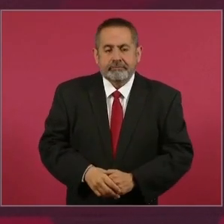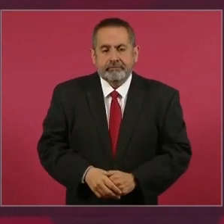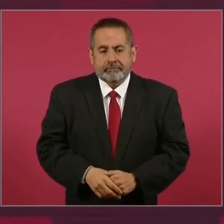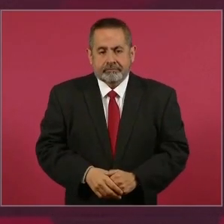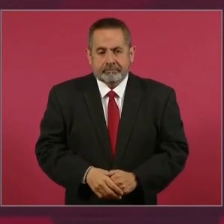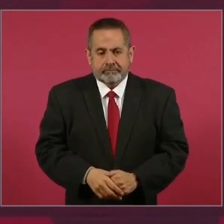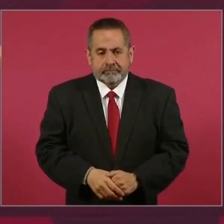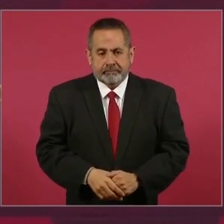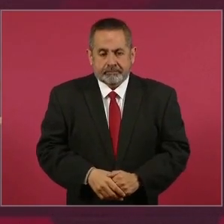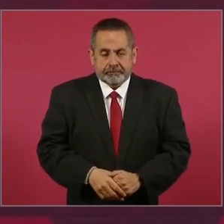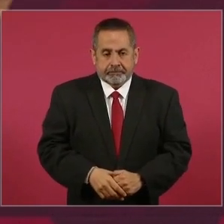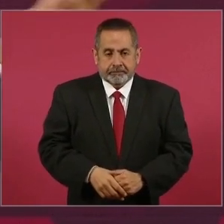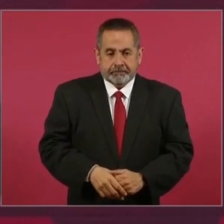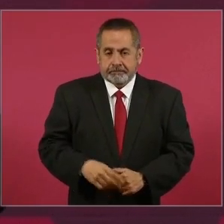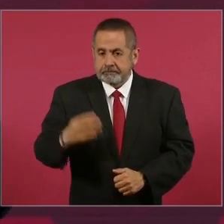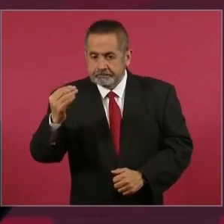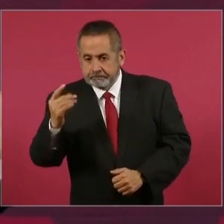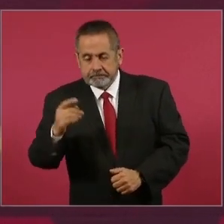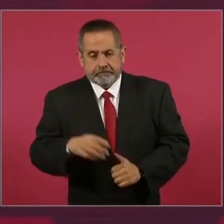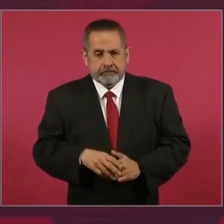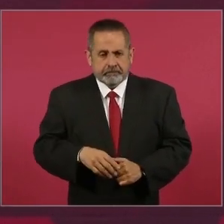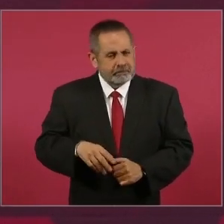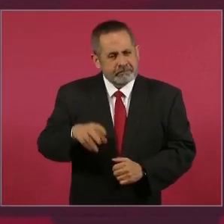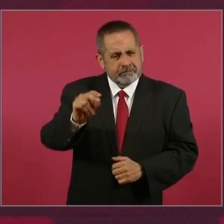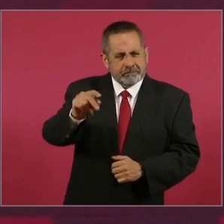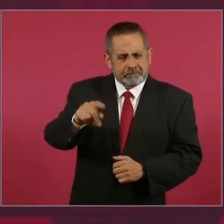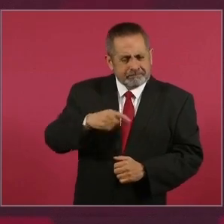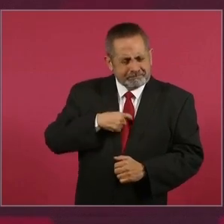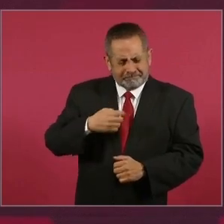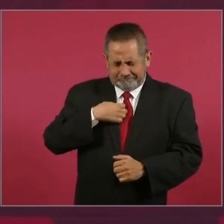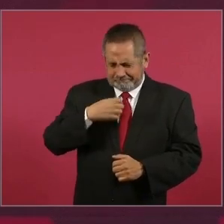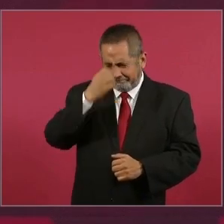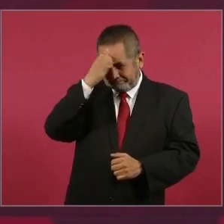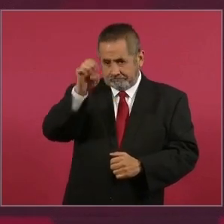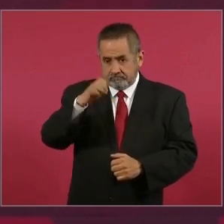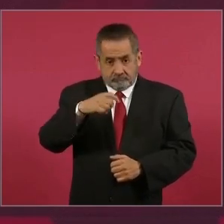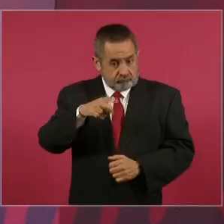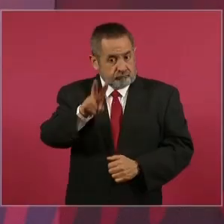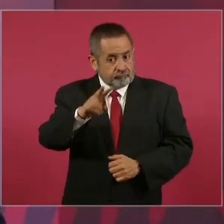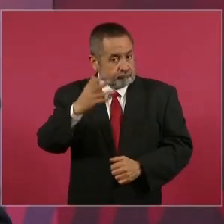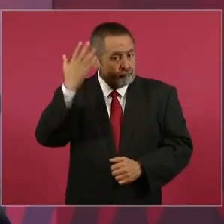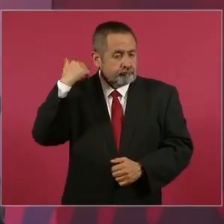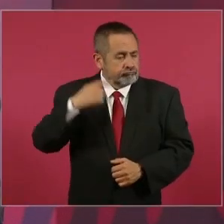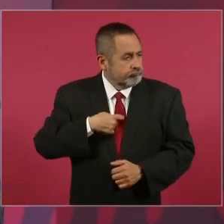cierto no me sorprendió porque Sí